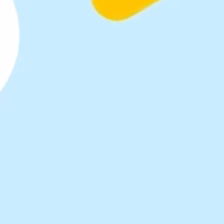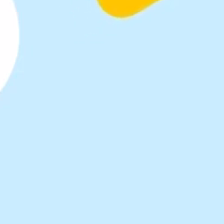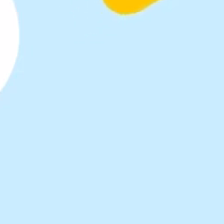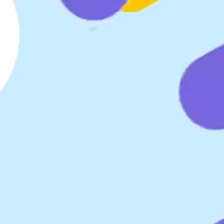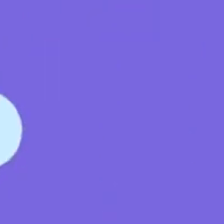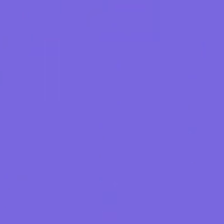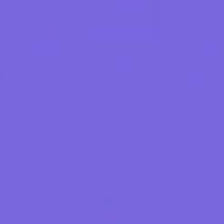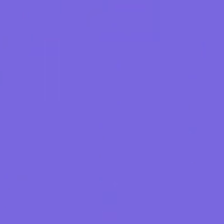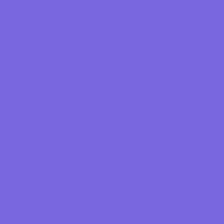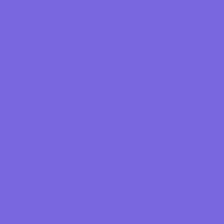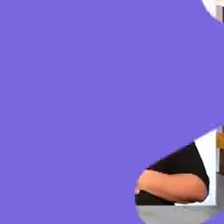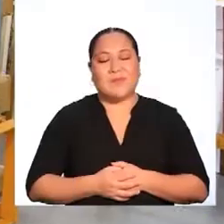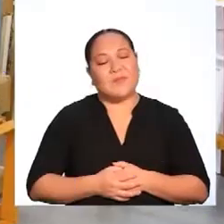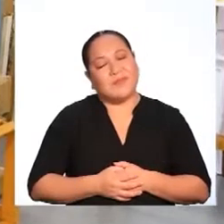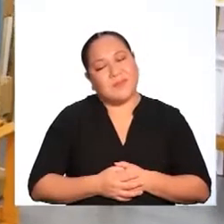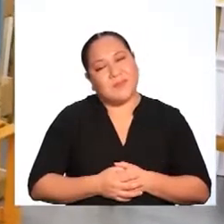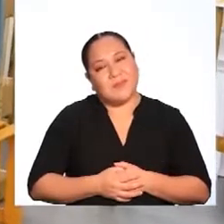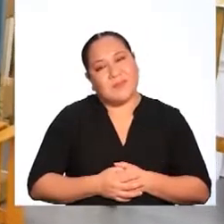e